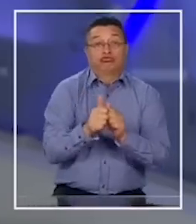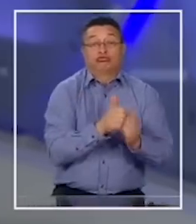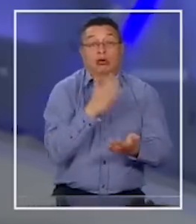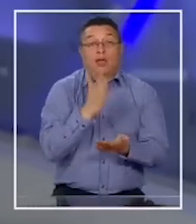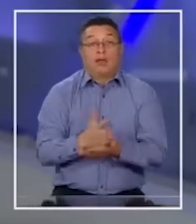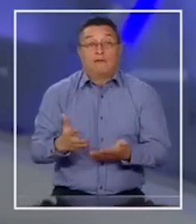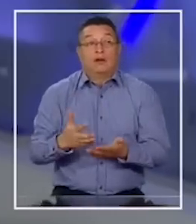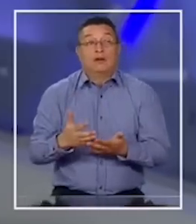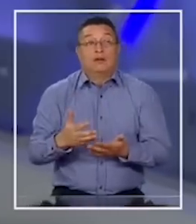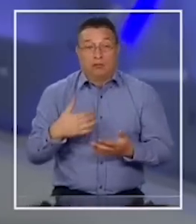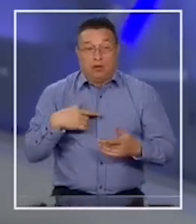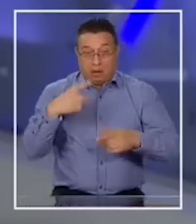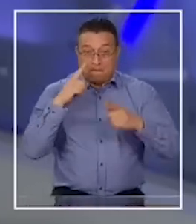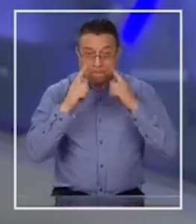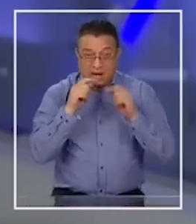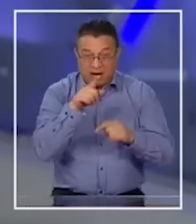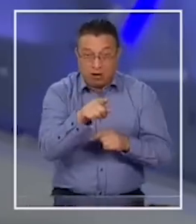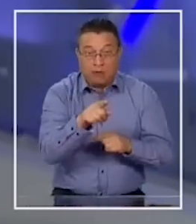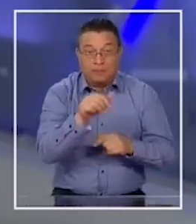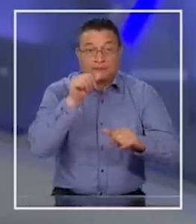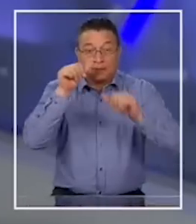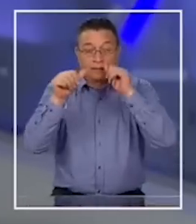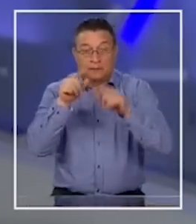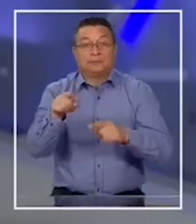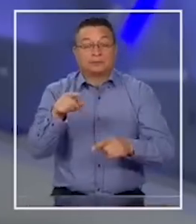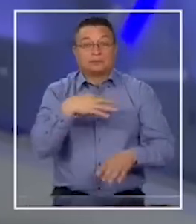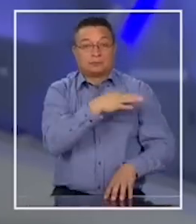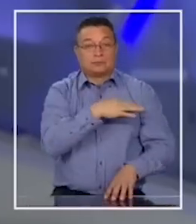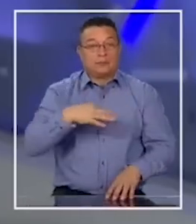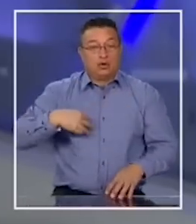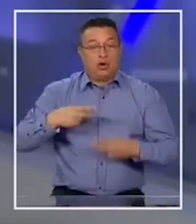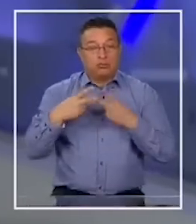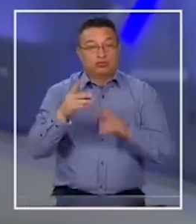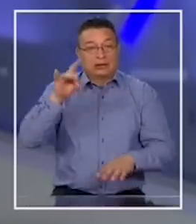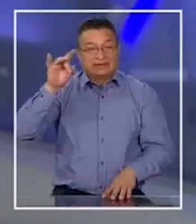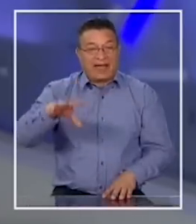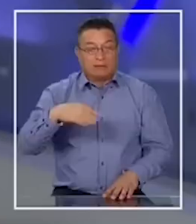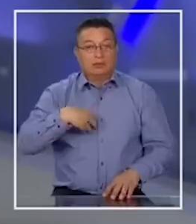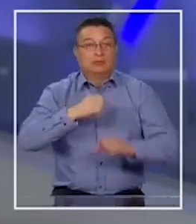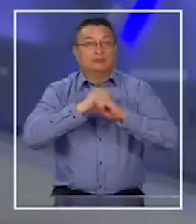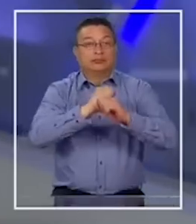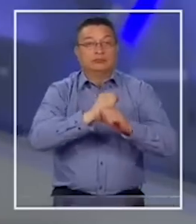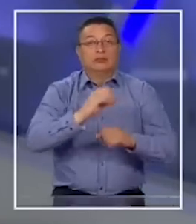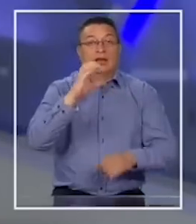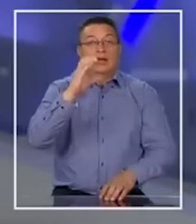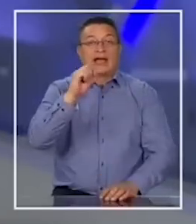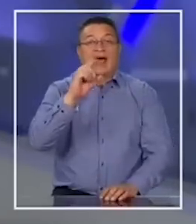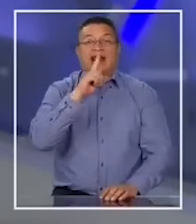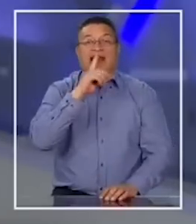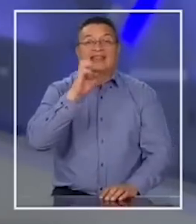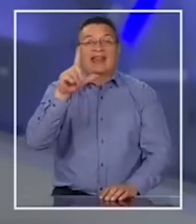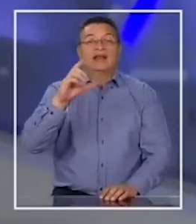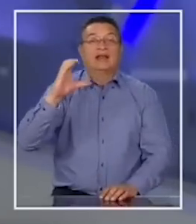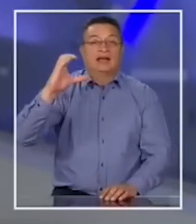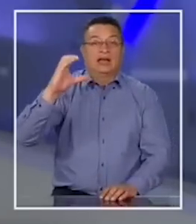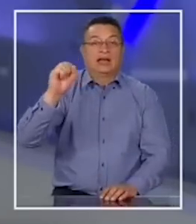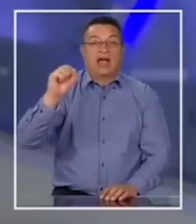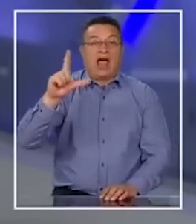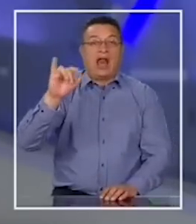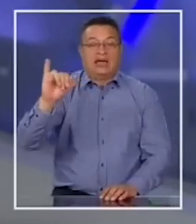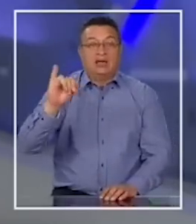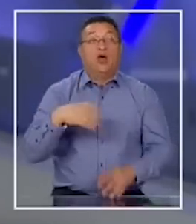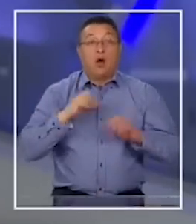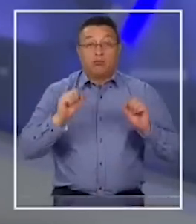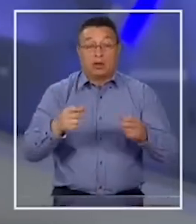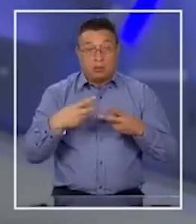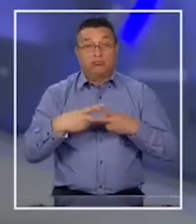o sea yo estoy jugando con fuego y esto lo decidió el Ministerio Público porque sabe que estamos atacando al Cartel de Cali por ejemplo Entonces sí podría ser una